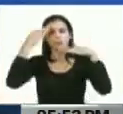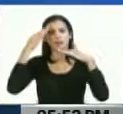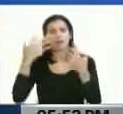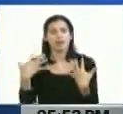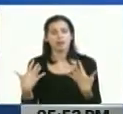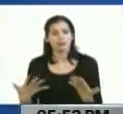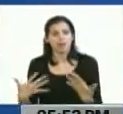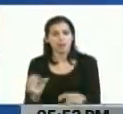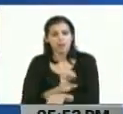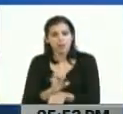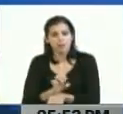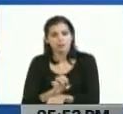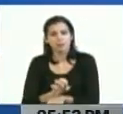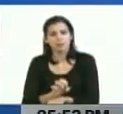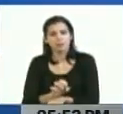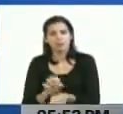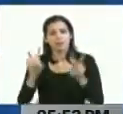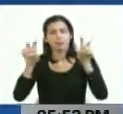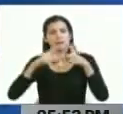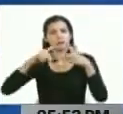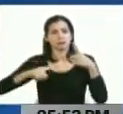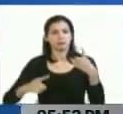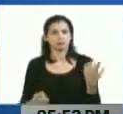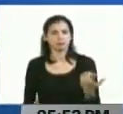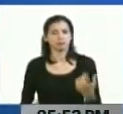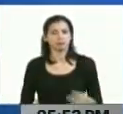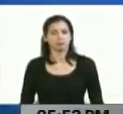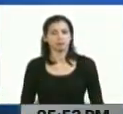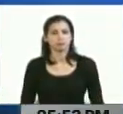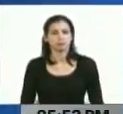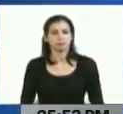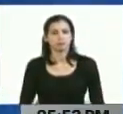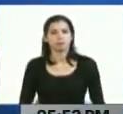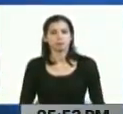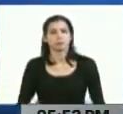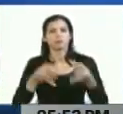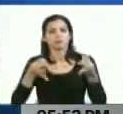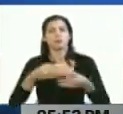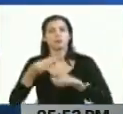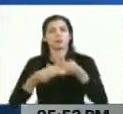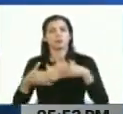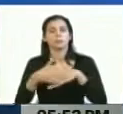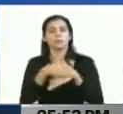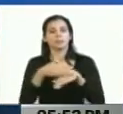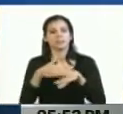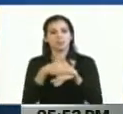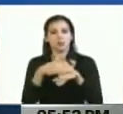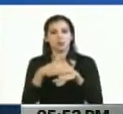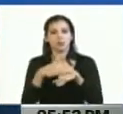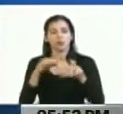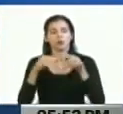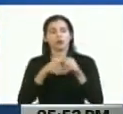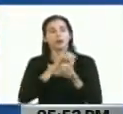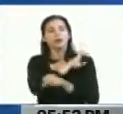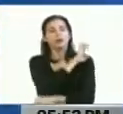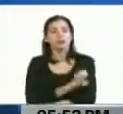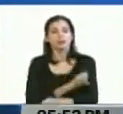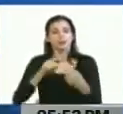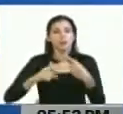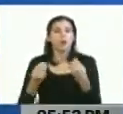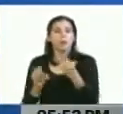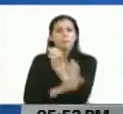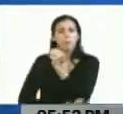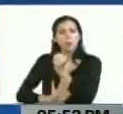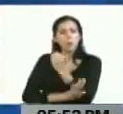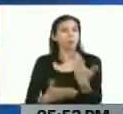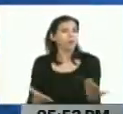emergencias en materia eléctrica, que siempre realiza el Ministerio de Energía Eléctrica, qué acciones se van a tomar un poco para blindar, ¿no? Sobre todo por la